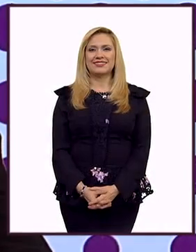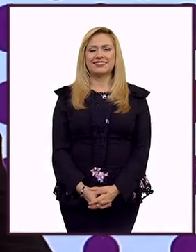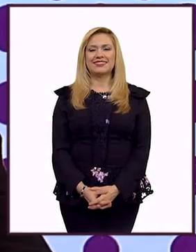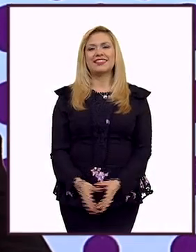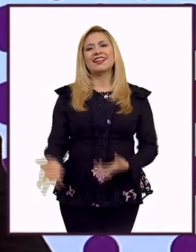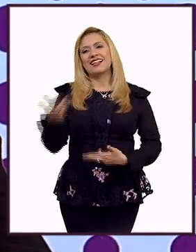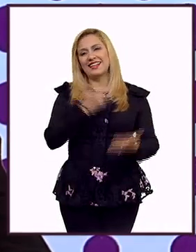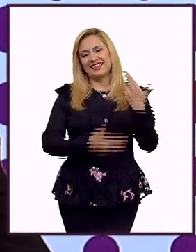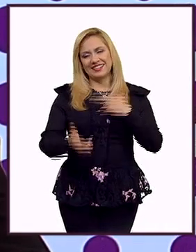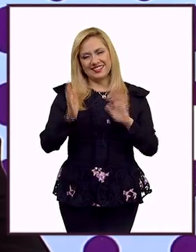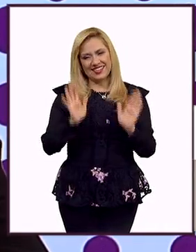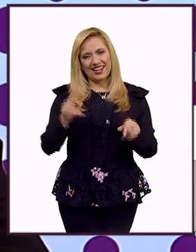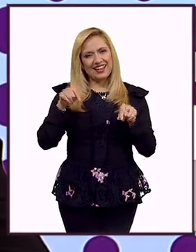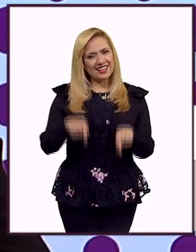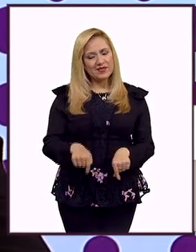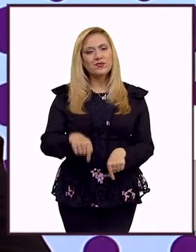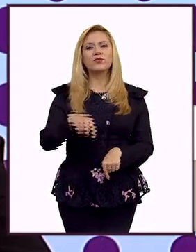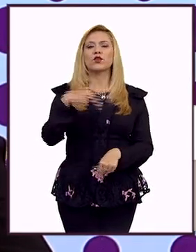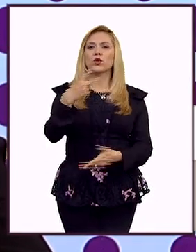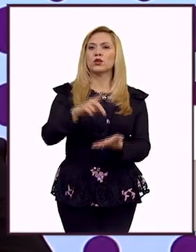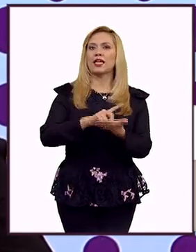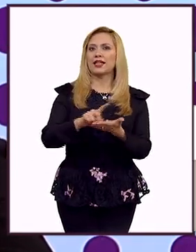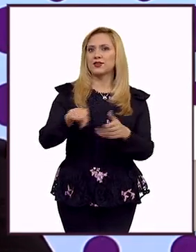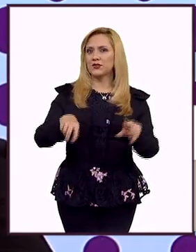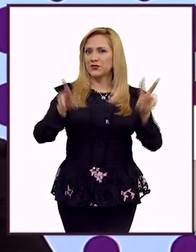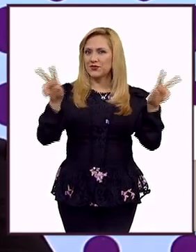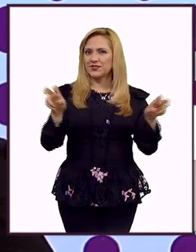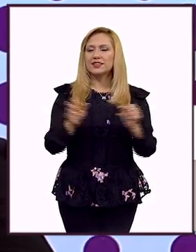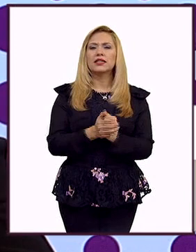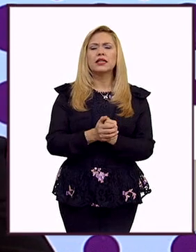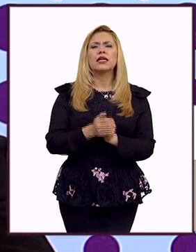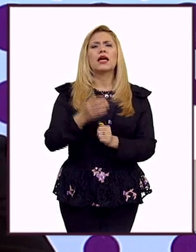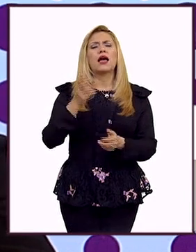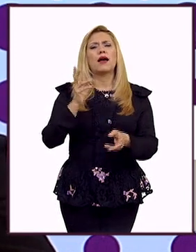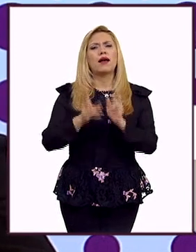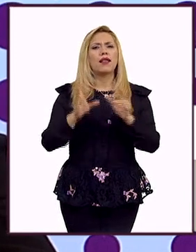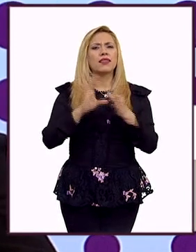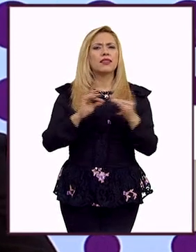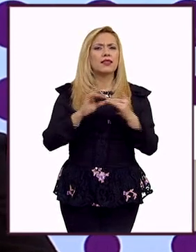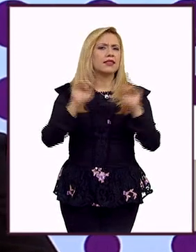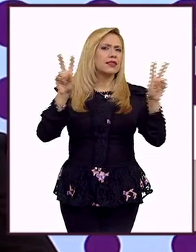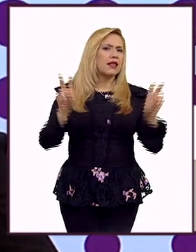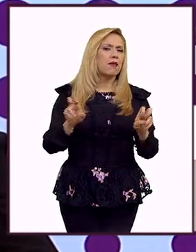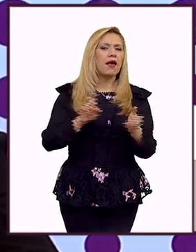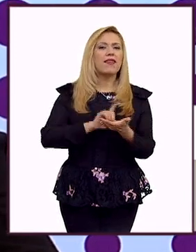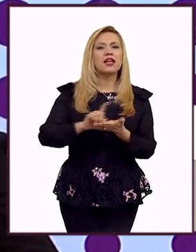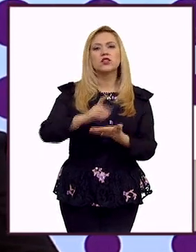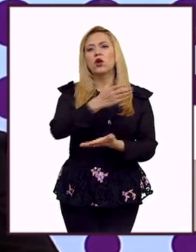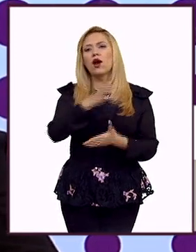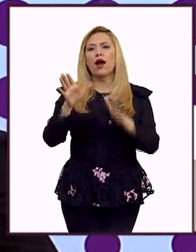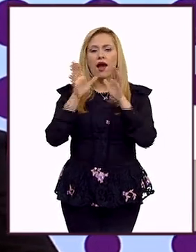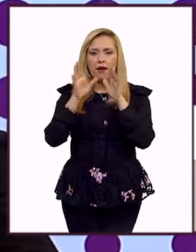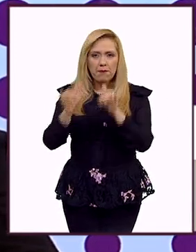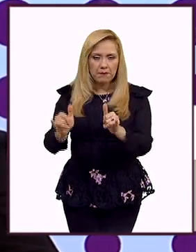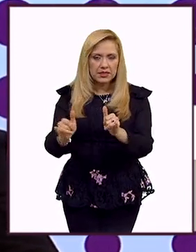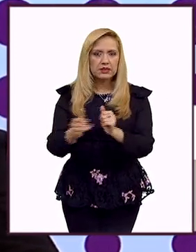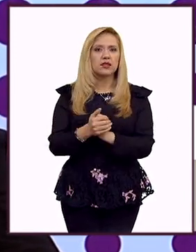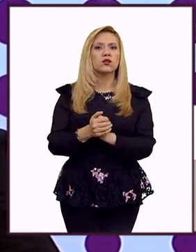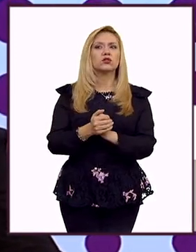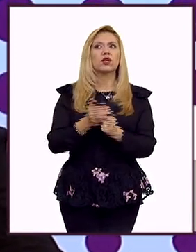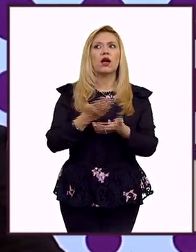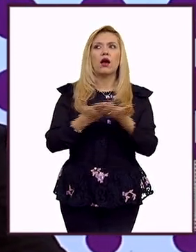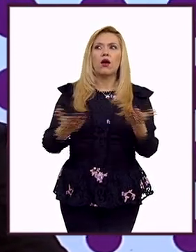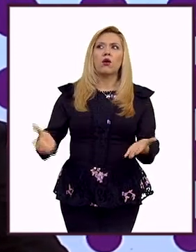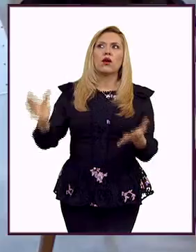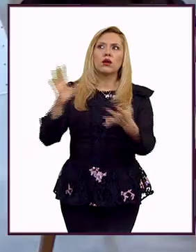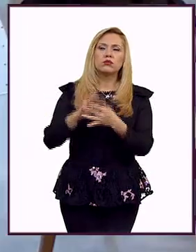Ya estamos de regreso en su programa Tus Derechos. Estamos platicando sobre derechos campesinos y Isaías nos estaba contando sobre los aportes de la